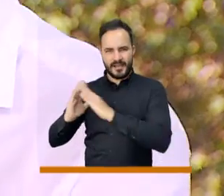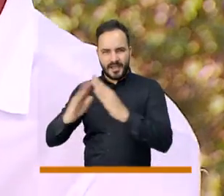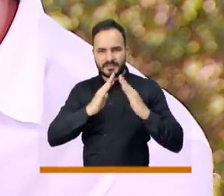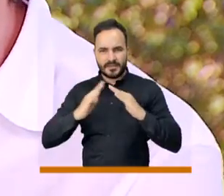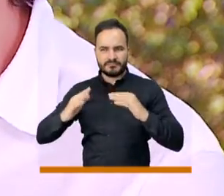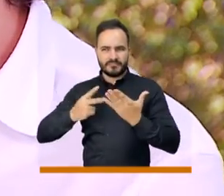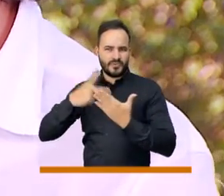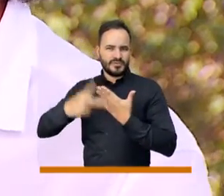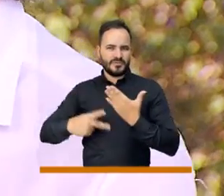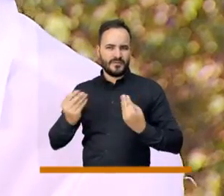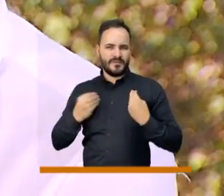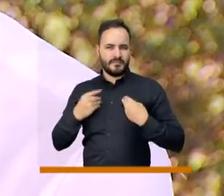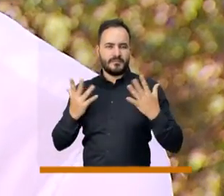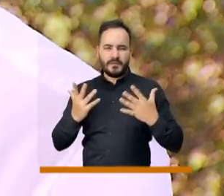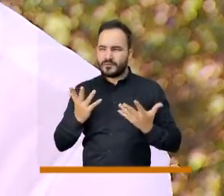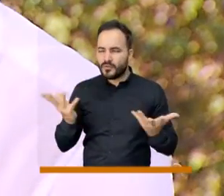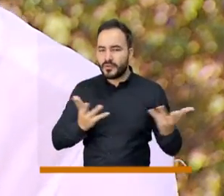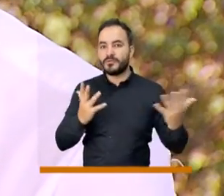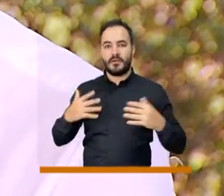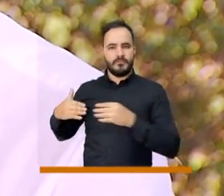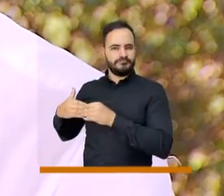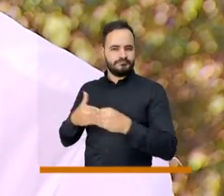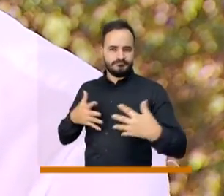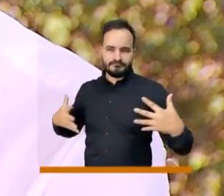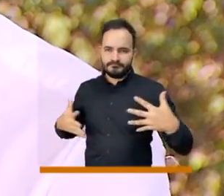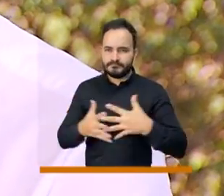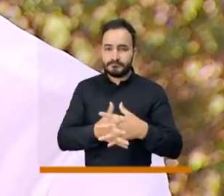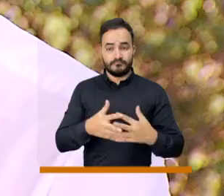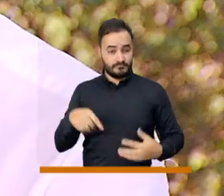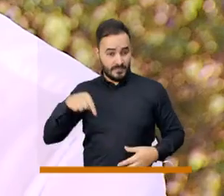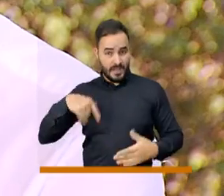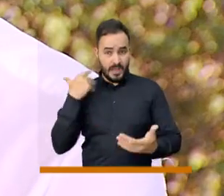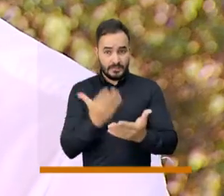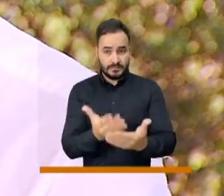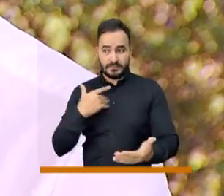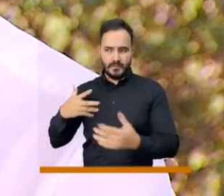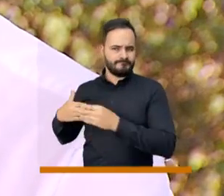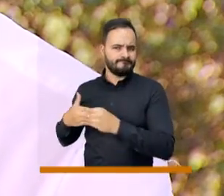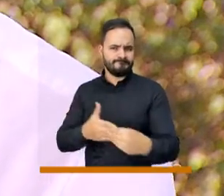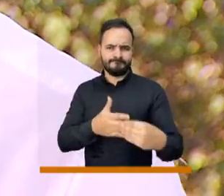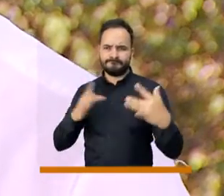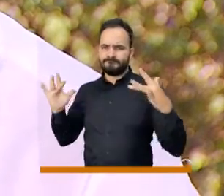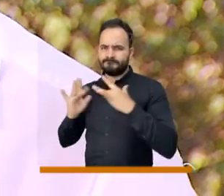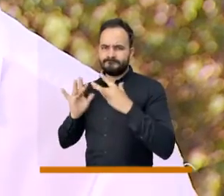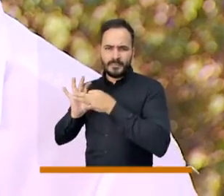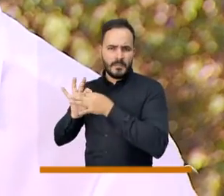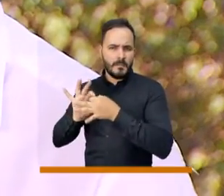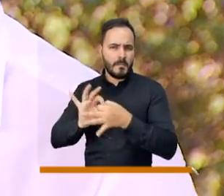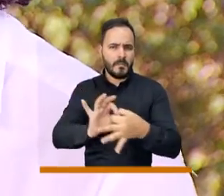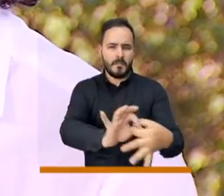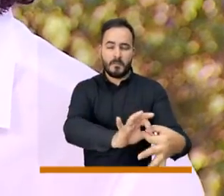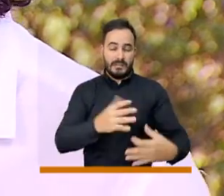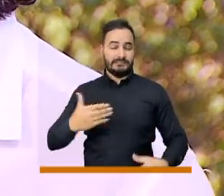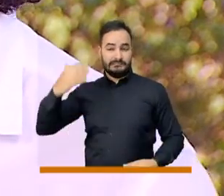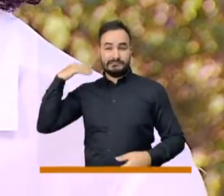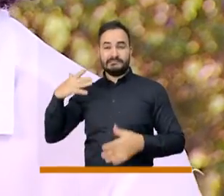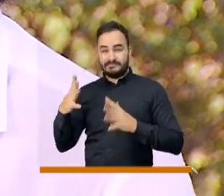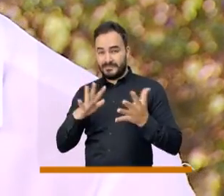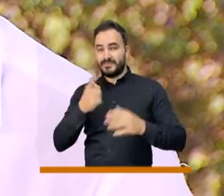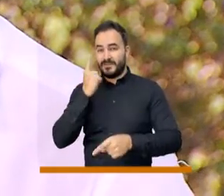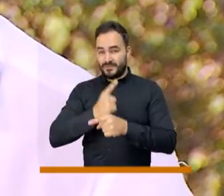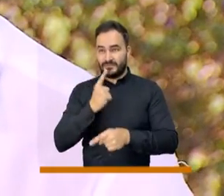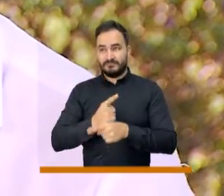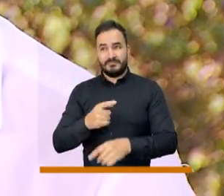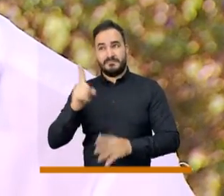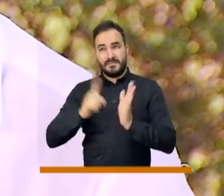sigue remitiéndose de manera constante y permanente a aquel estudio y aquel plan urbano que desarrollaron Vine y CERT a mediados de la década